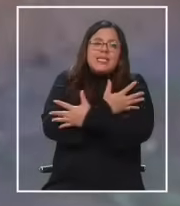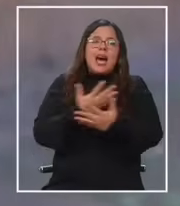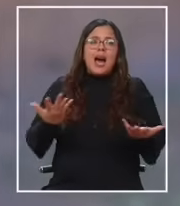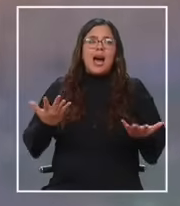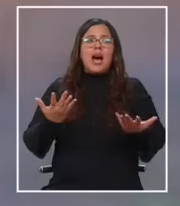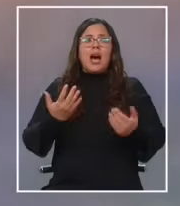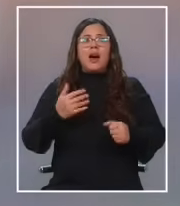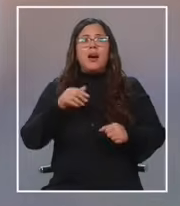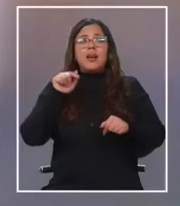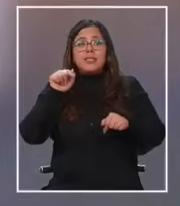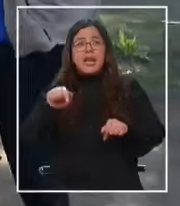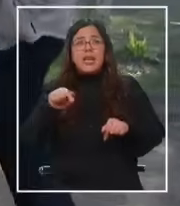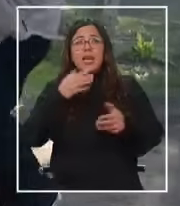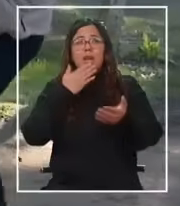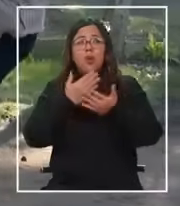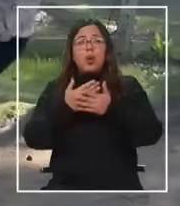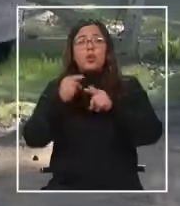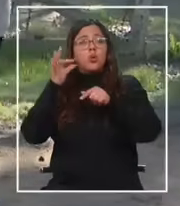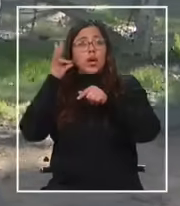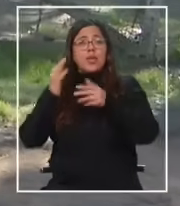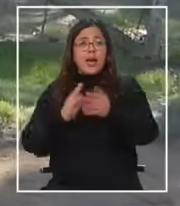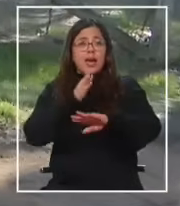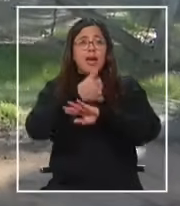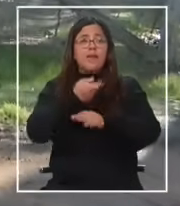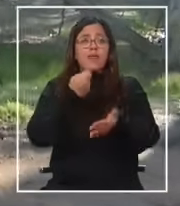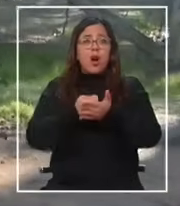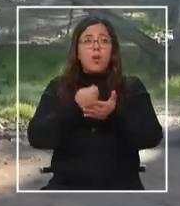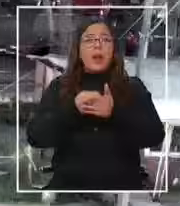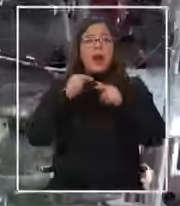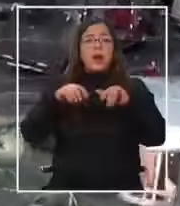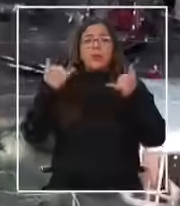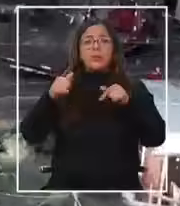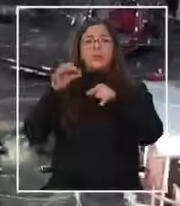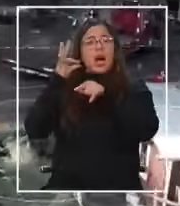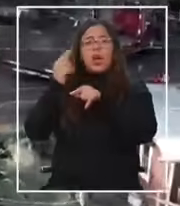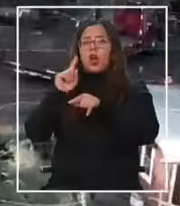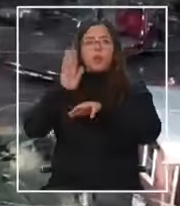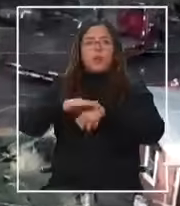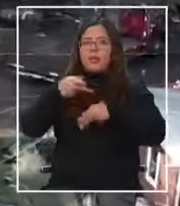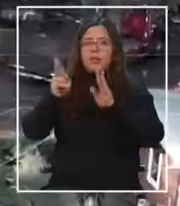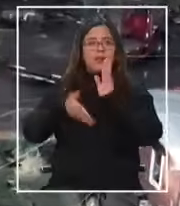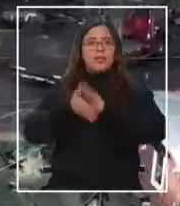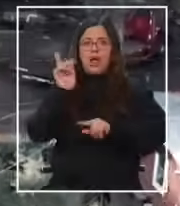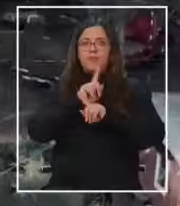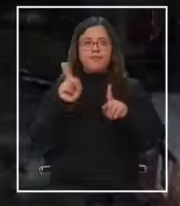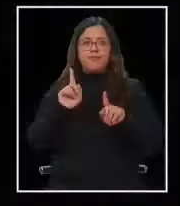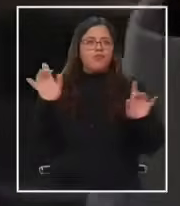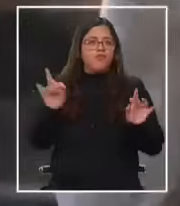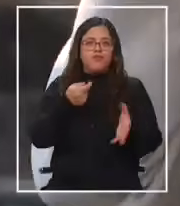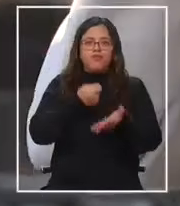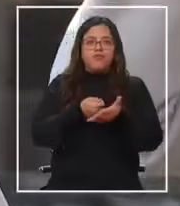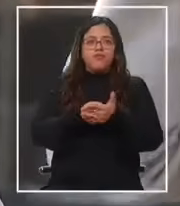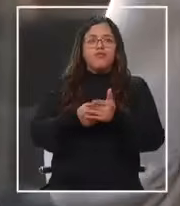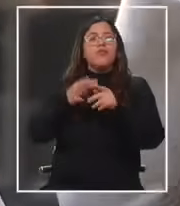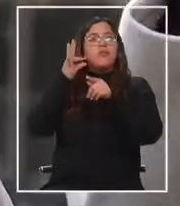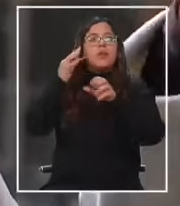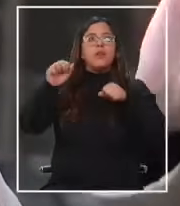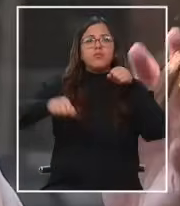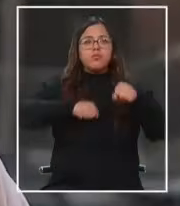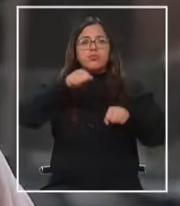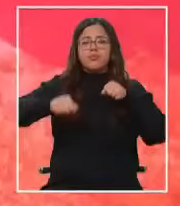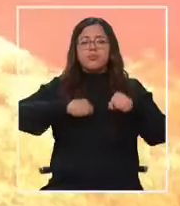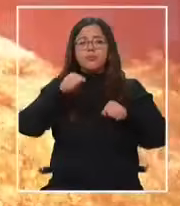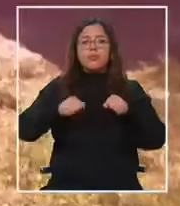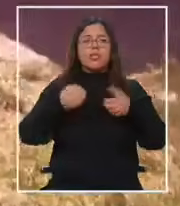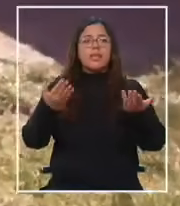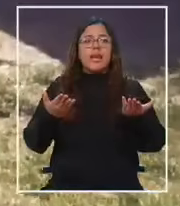salir a jugar era cuando ella iba a comprar, porque allá no la dejaban salir. La Monty andaba en bicicleta dentro de su